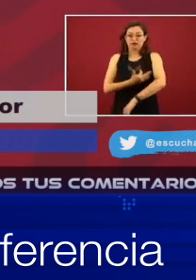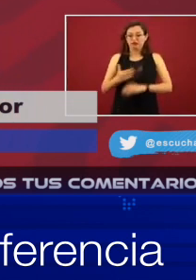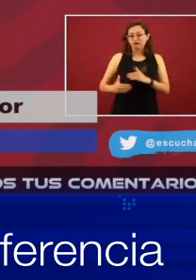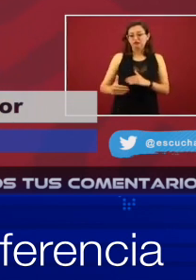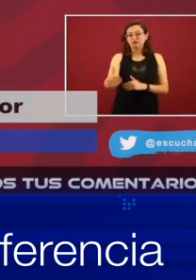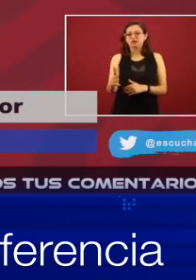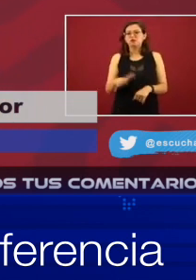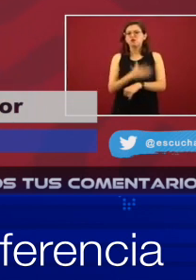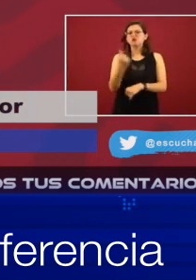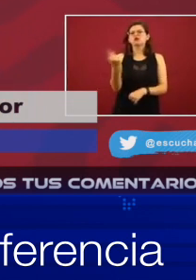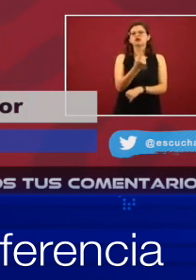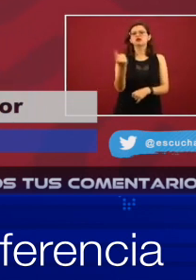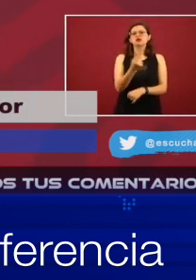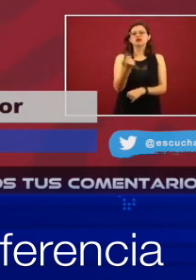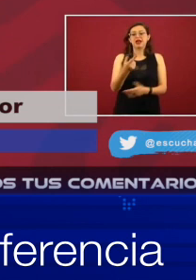porque tuvimos una